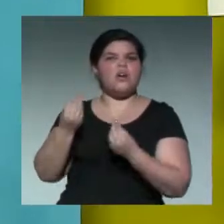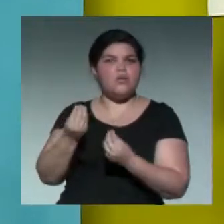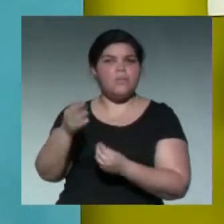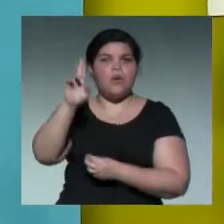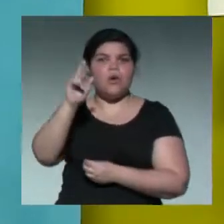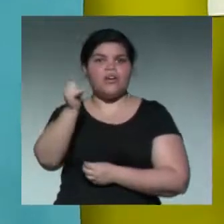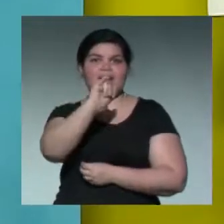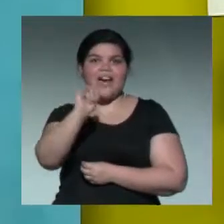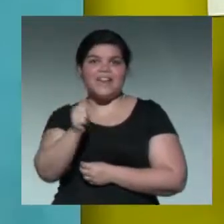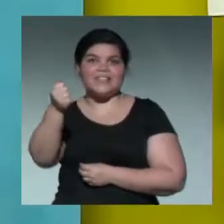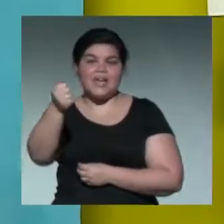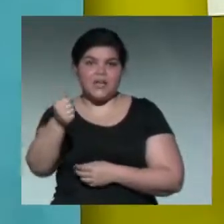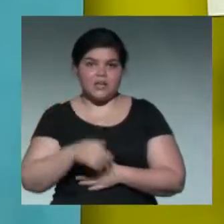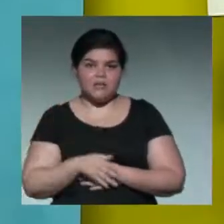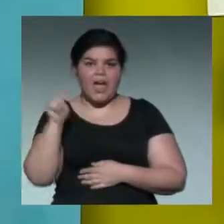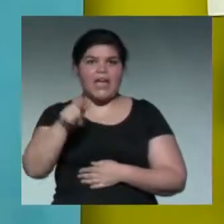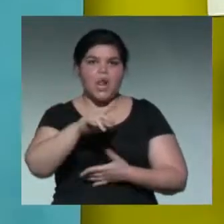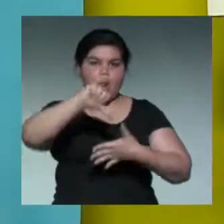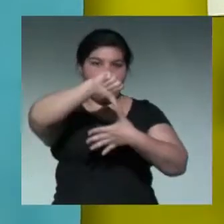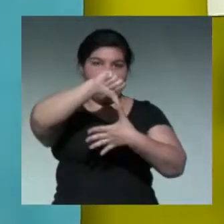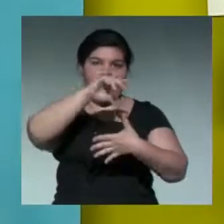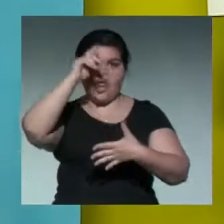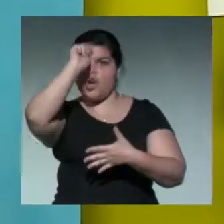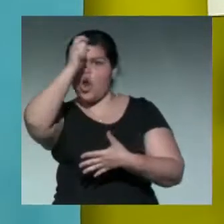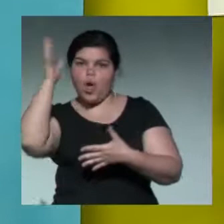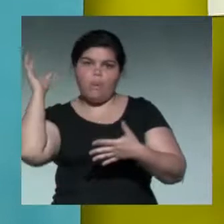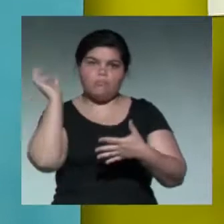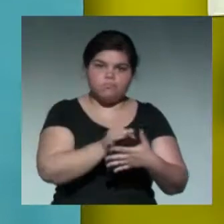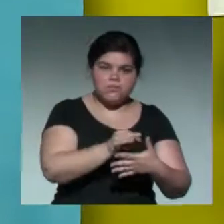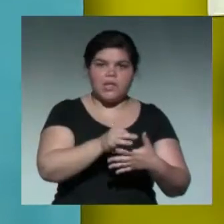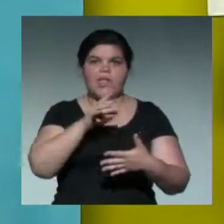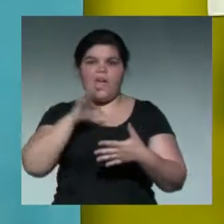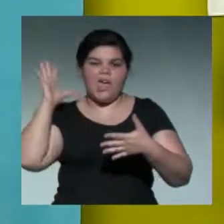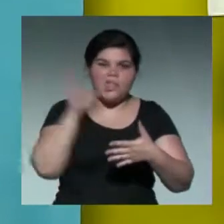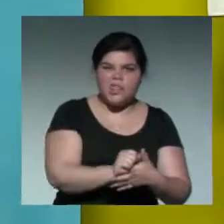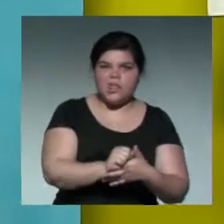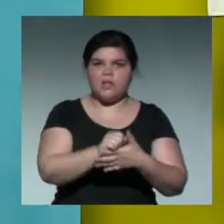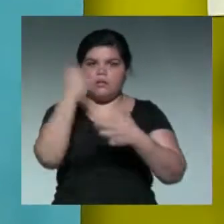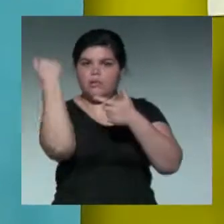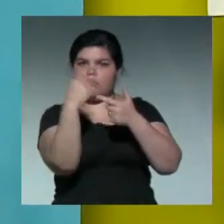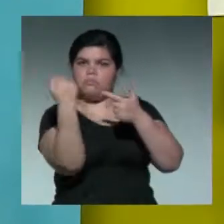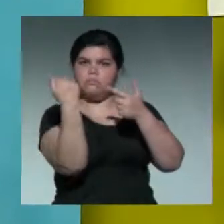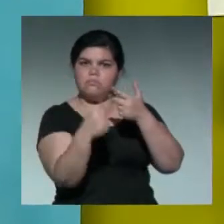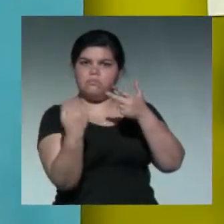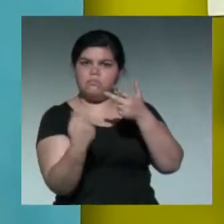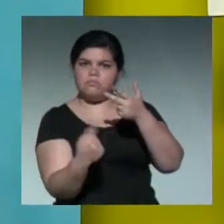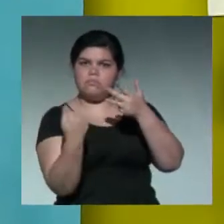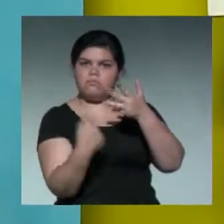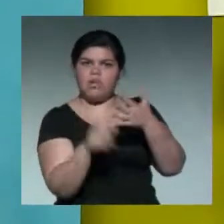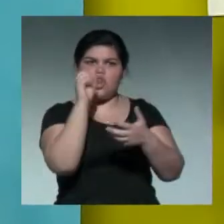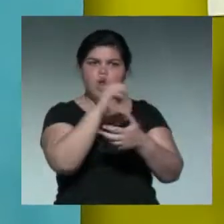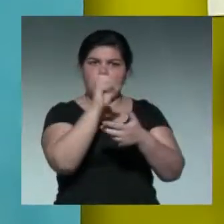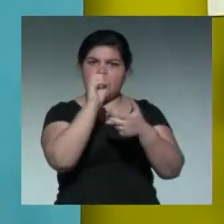la conquista de América, la colonización de América. Se fue transformando la manera de entender ese acontecimiento histórico.